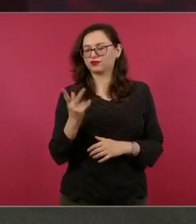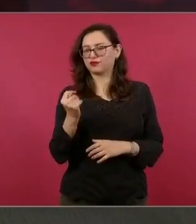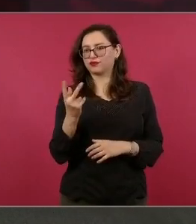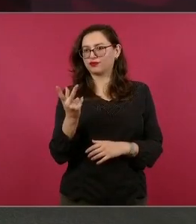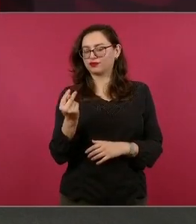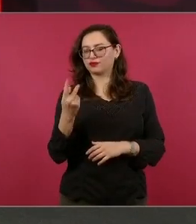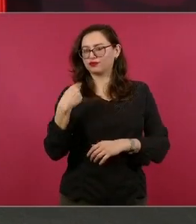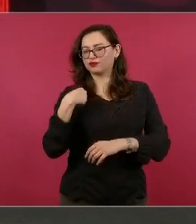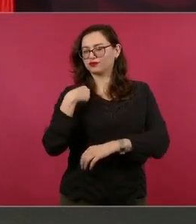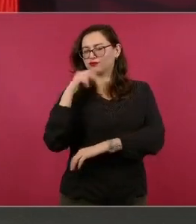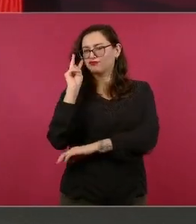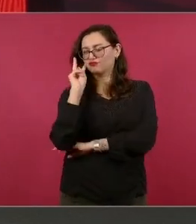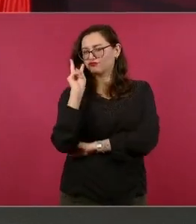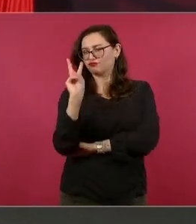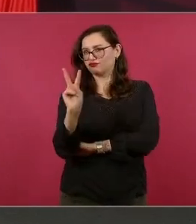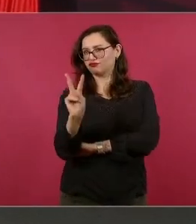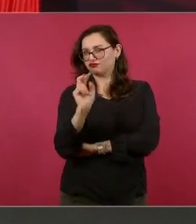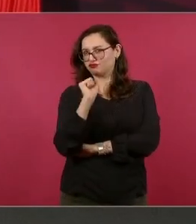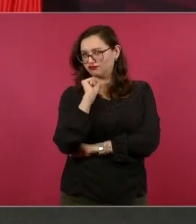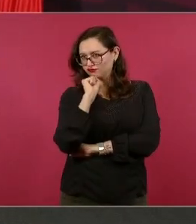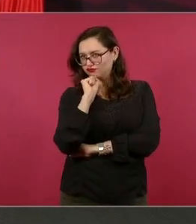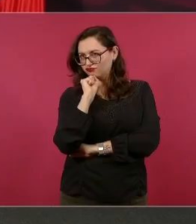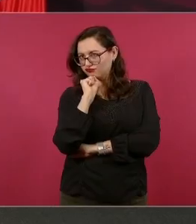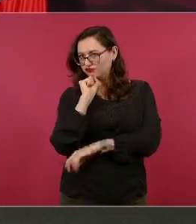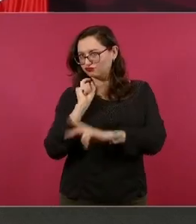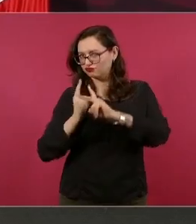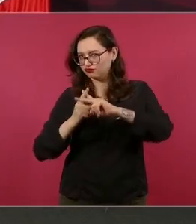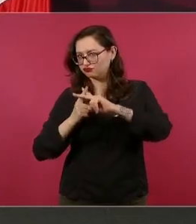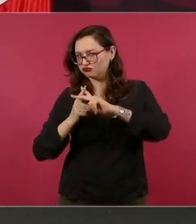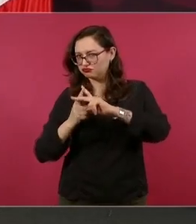Y que a las 6 de la tarde salen a decir